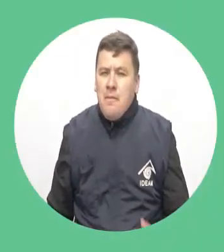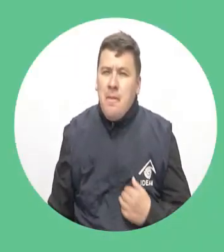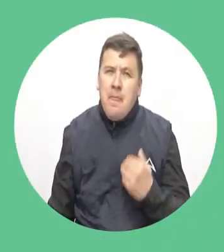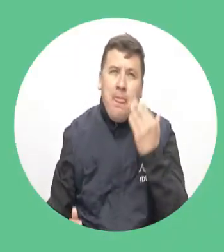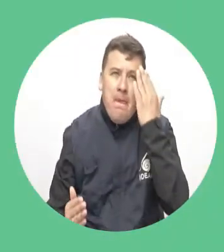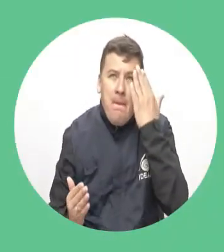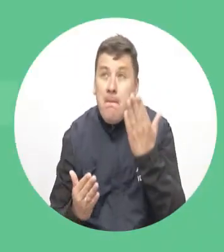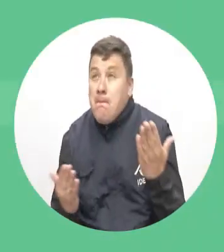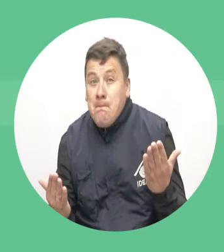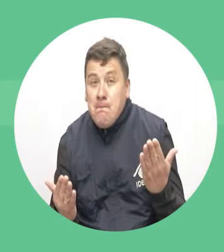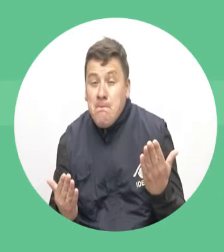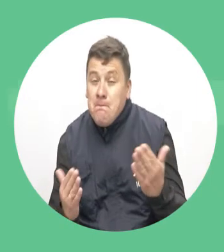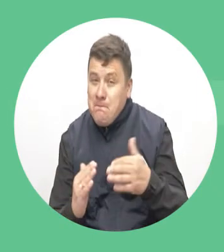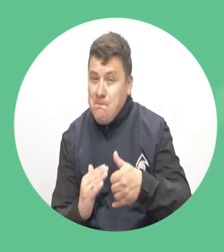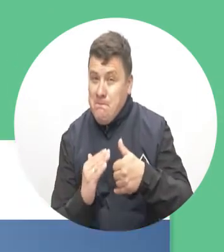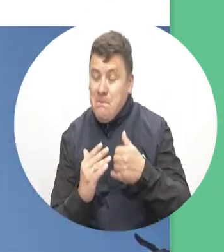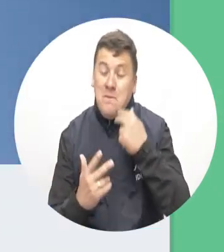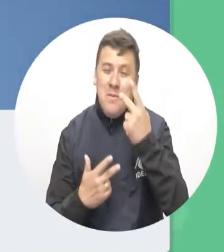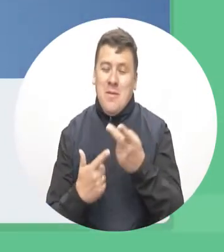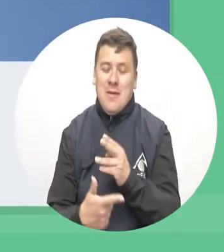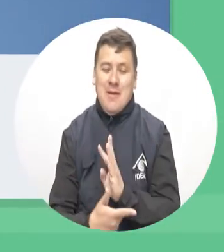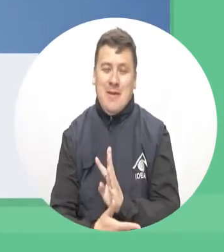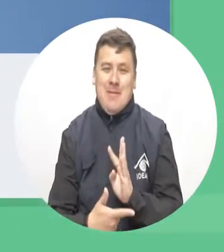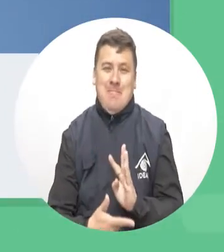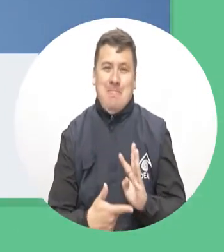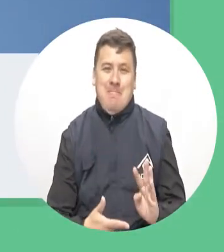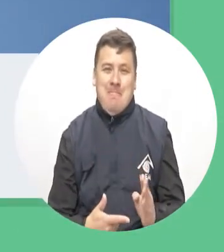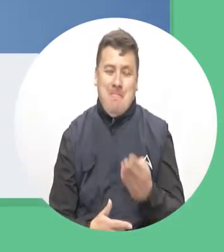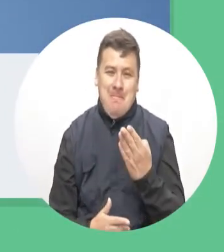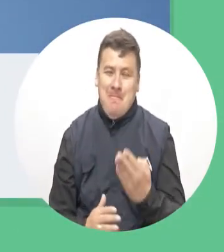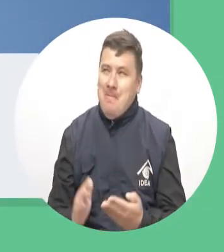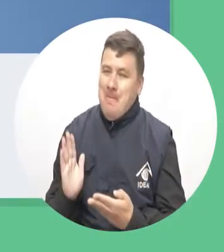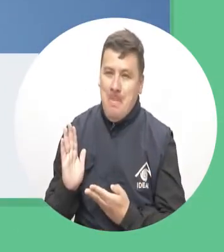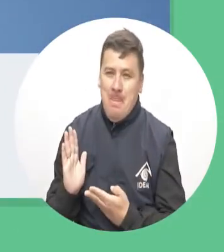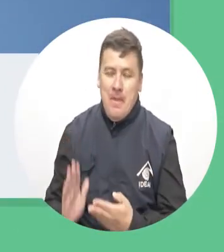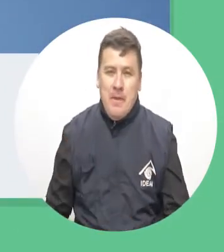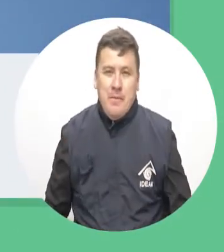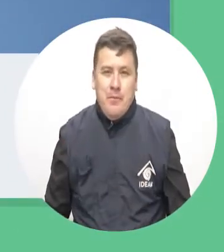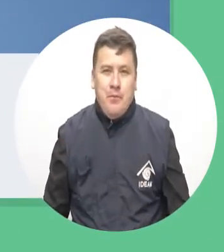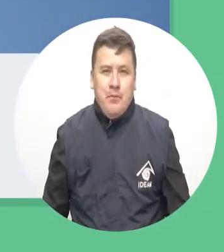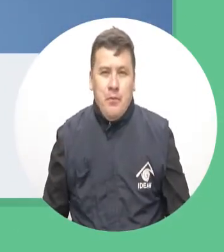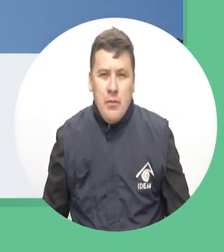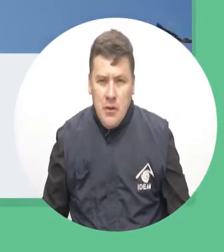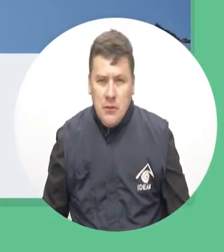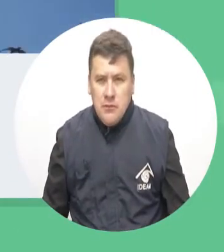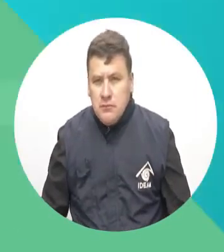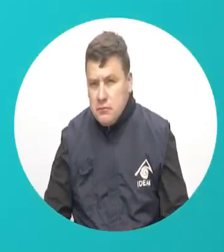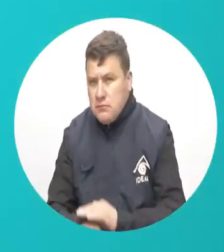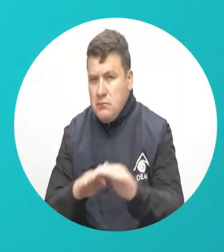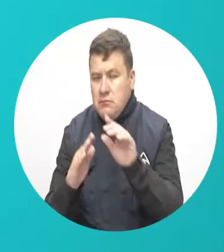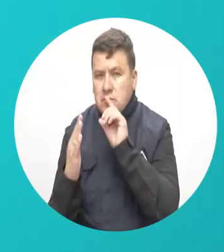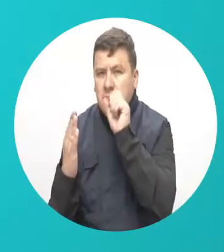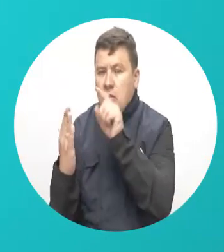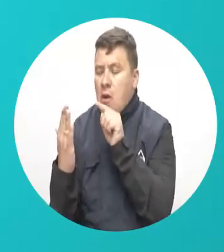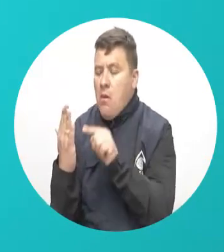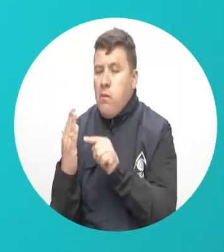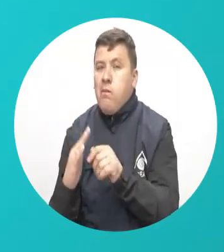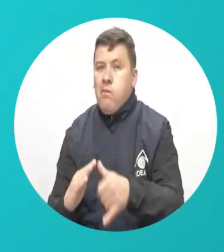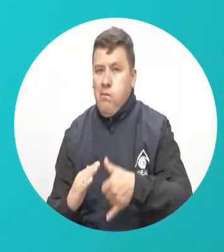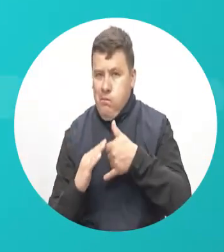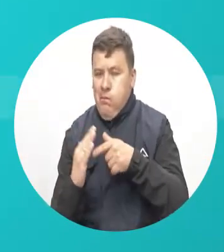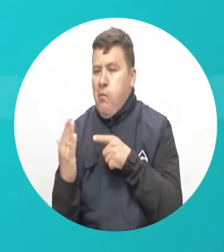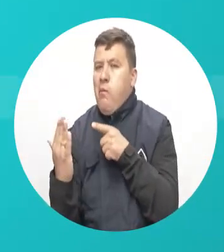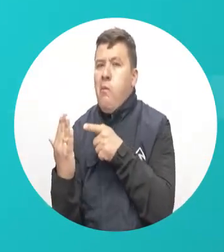Para mayor información sobre el pronóstico del tiempo, visítenos en www.ideam.gov.co. Te invitamos a